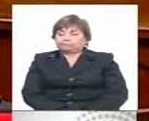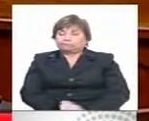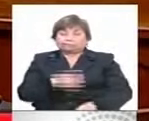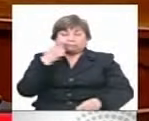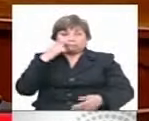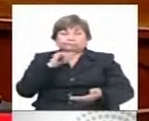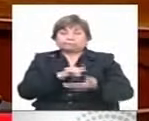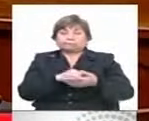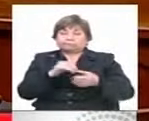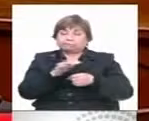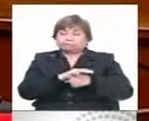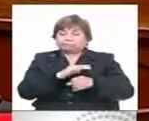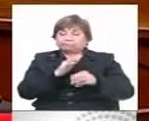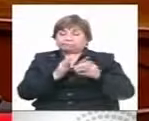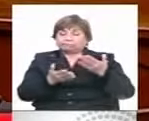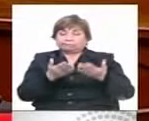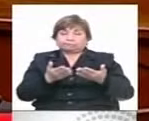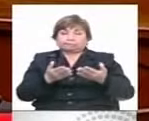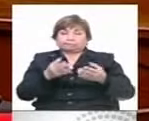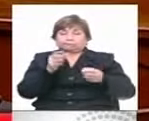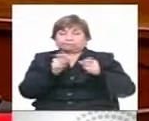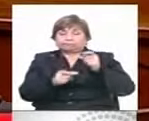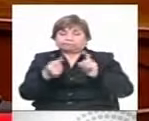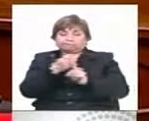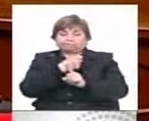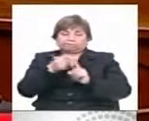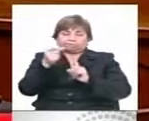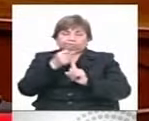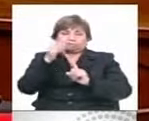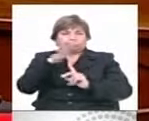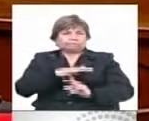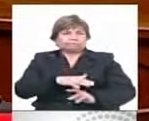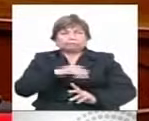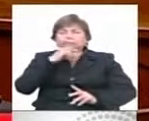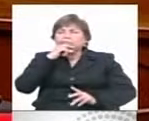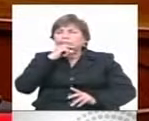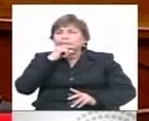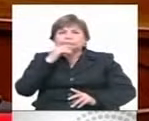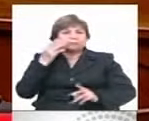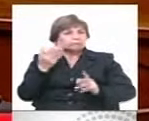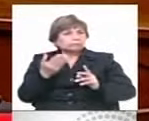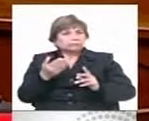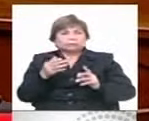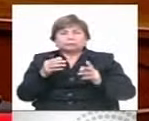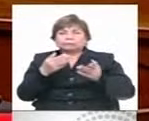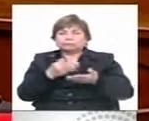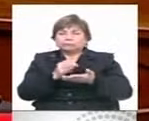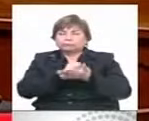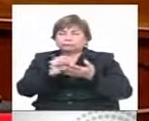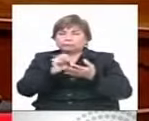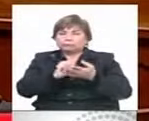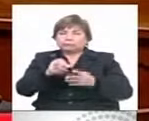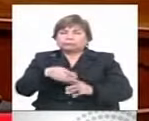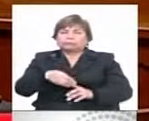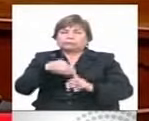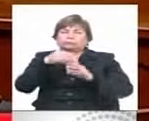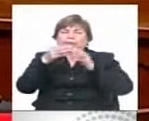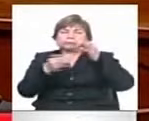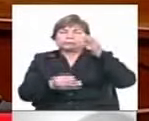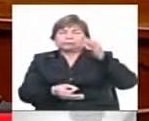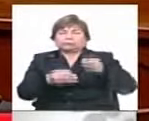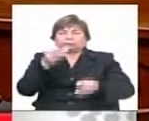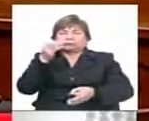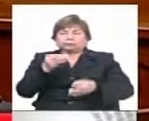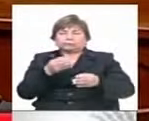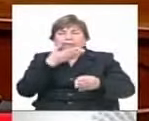el acceso a la justicia de las víctimas de violencia de género, fortaleceremos el Sistema Nacional Especializado de Justicia